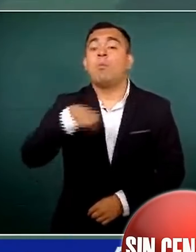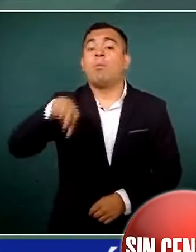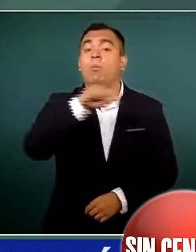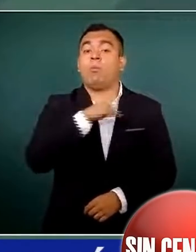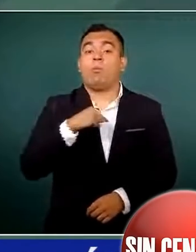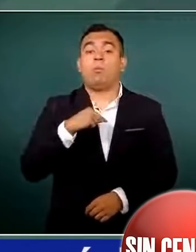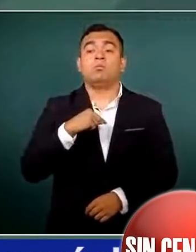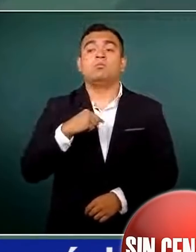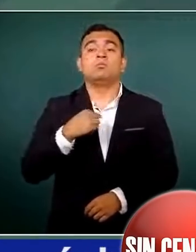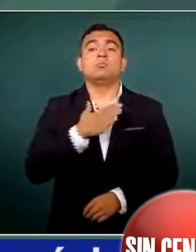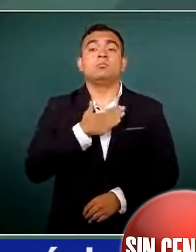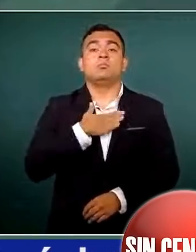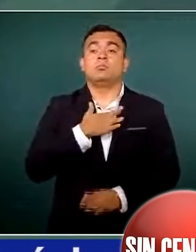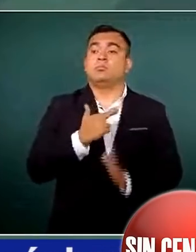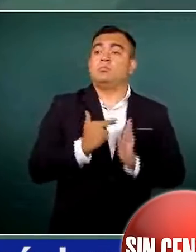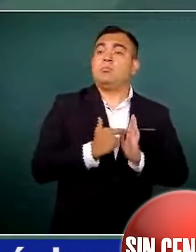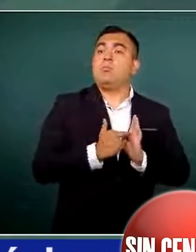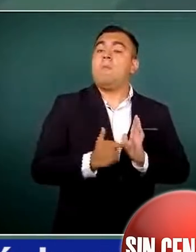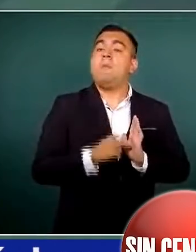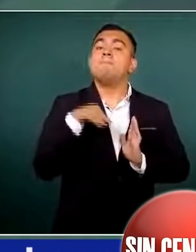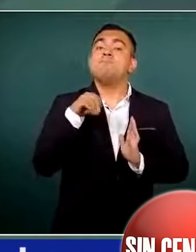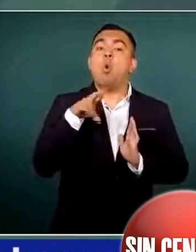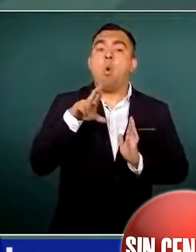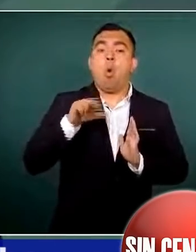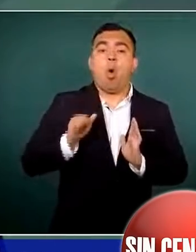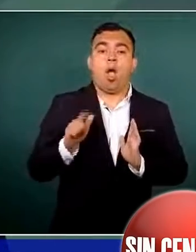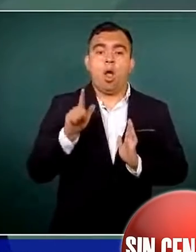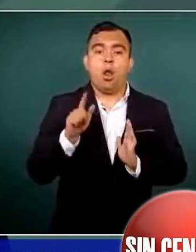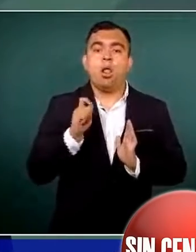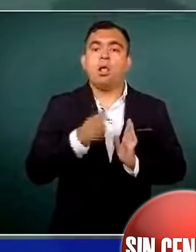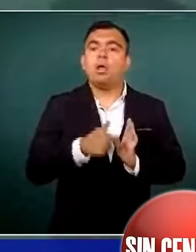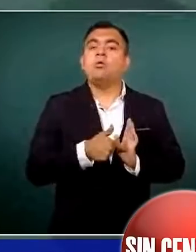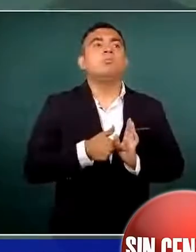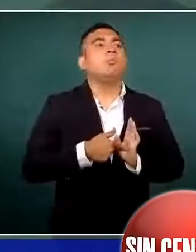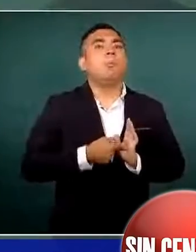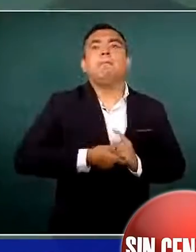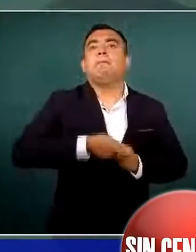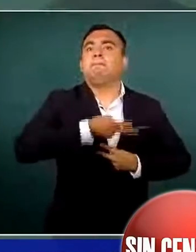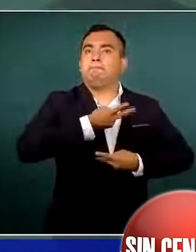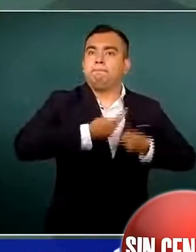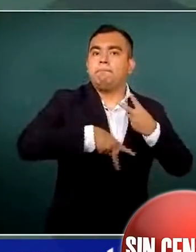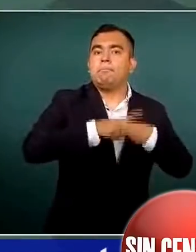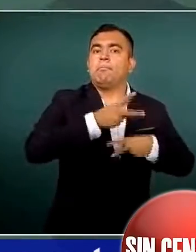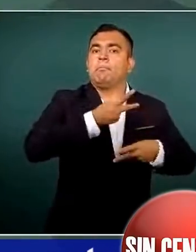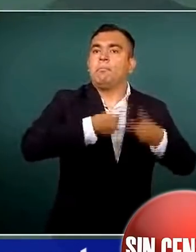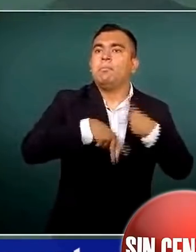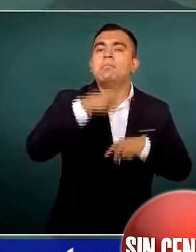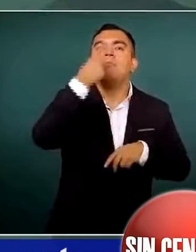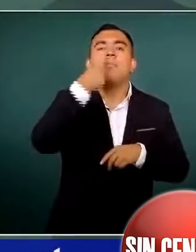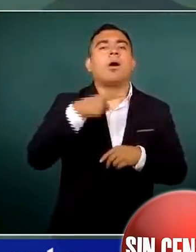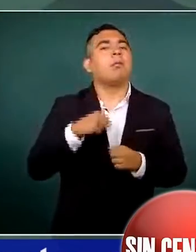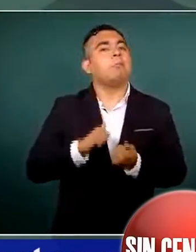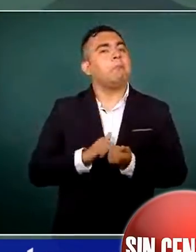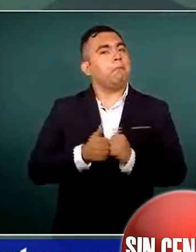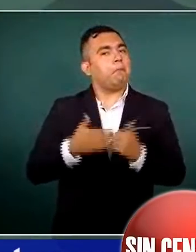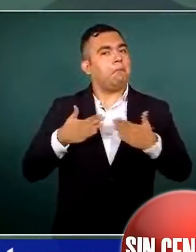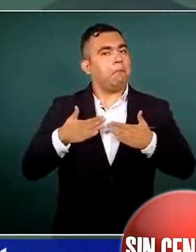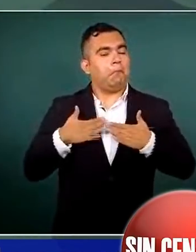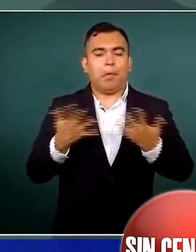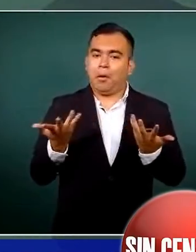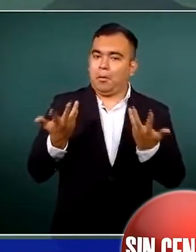era un árbol que daba moras y que servía para pura eso.